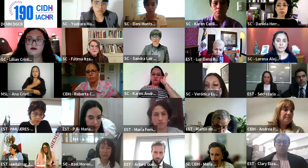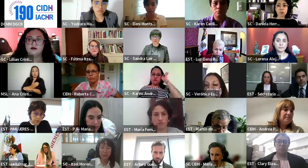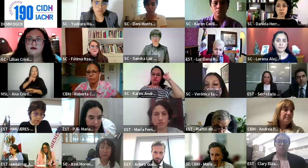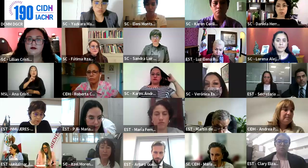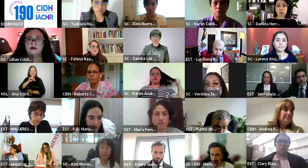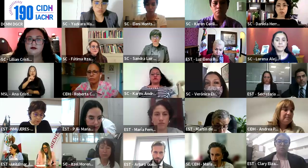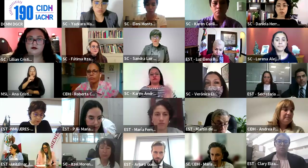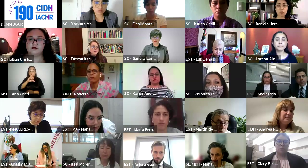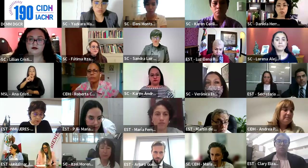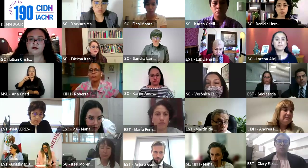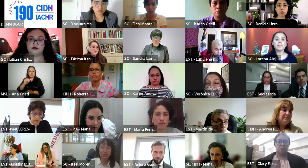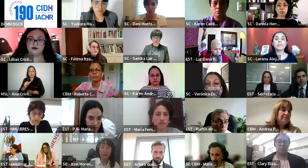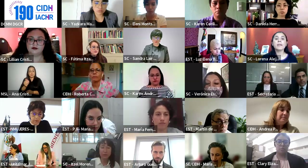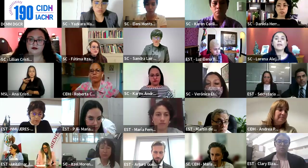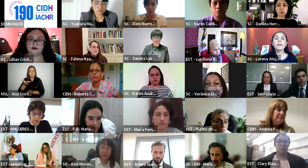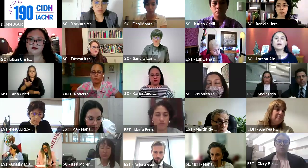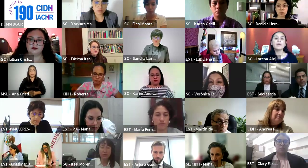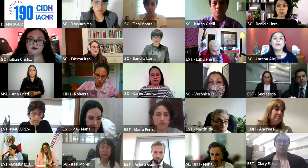Velázquez.